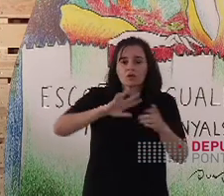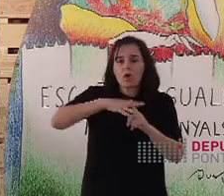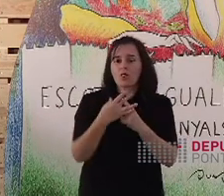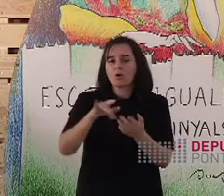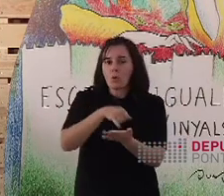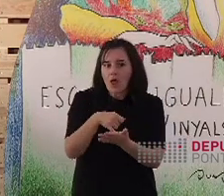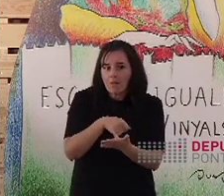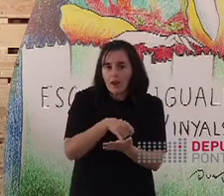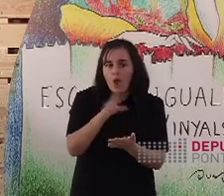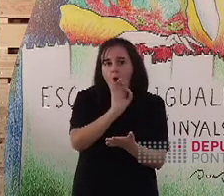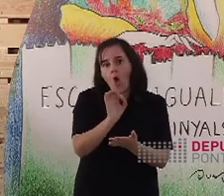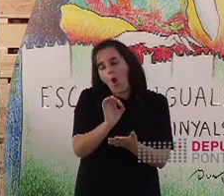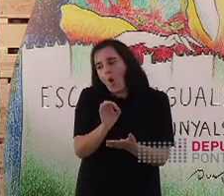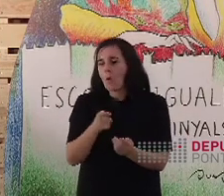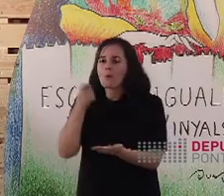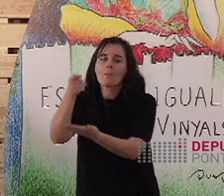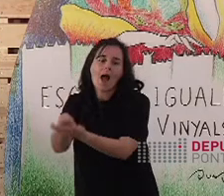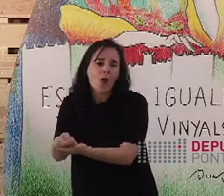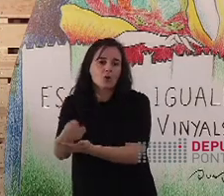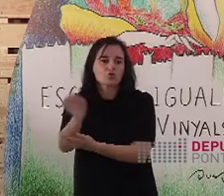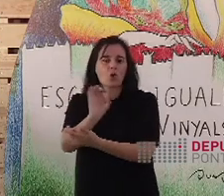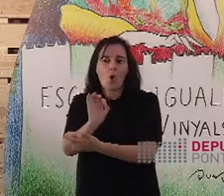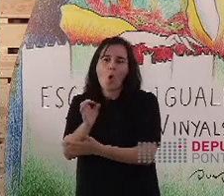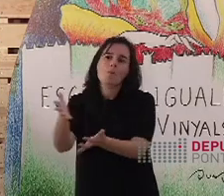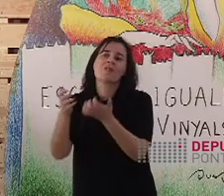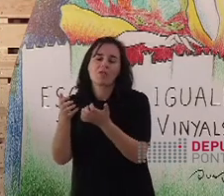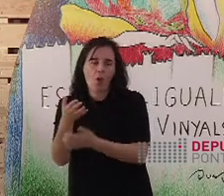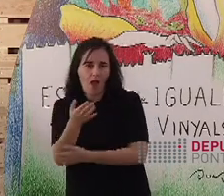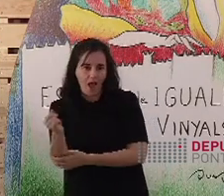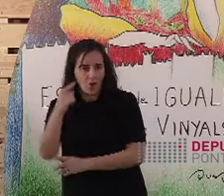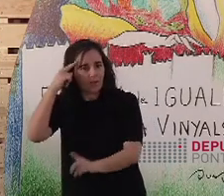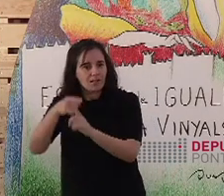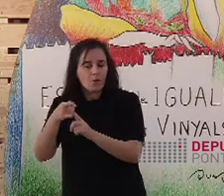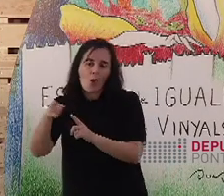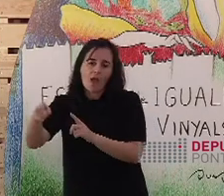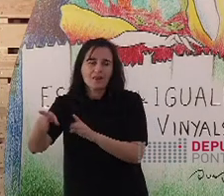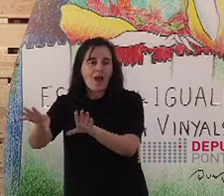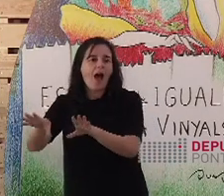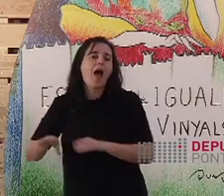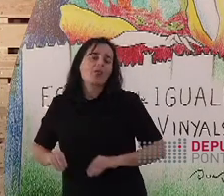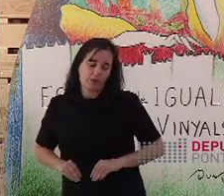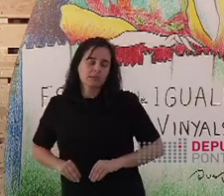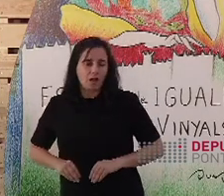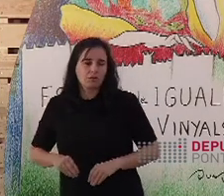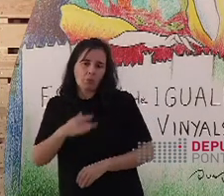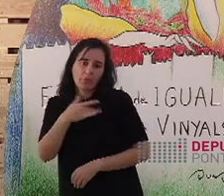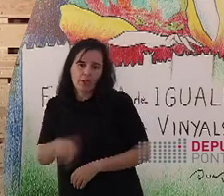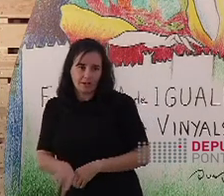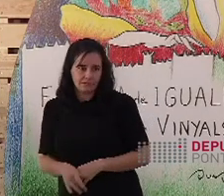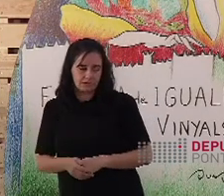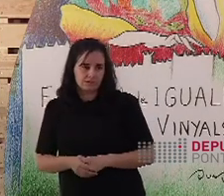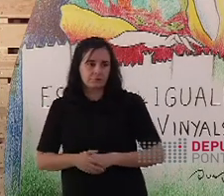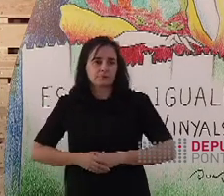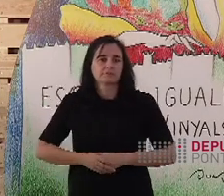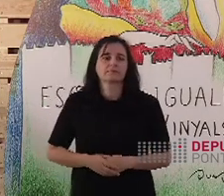a concesión ou recepción de pagos ou beneficios para obter o consentimento dunha persoa que teña autoridade sobre outra co fins de